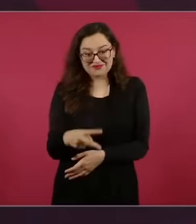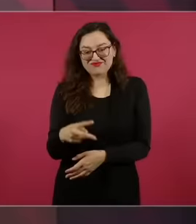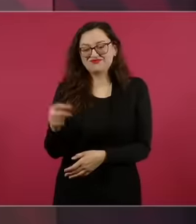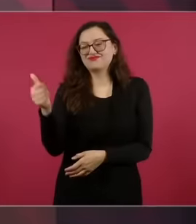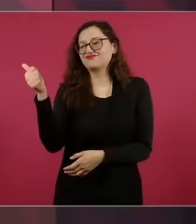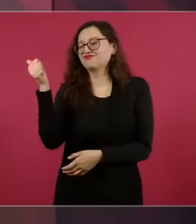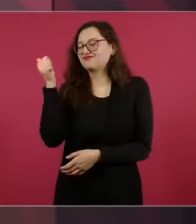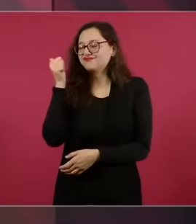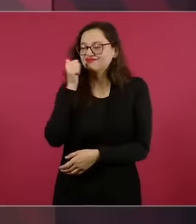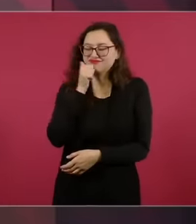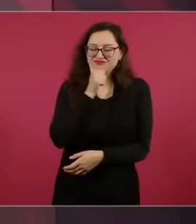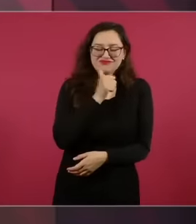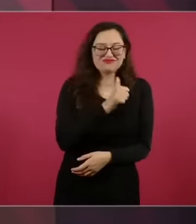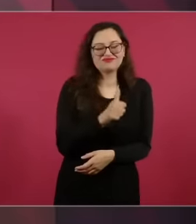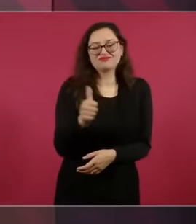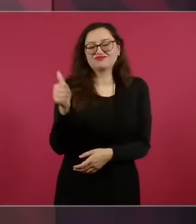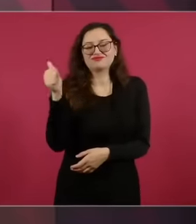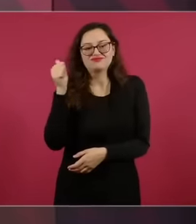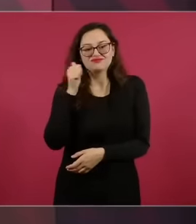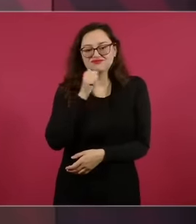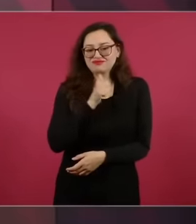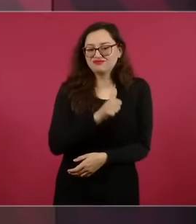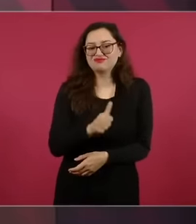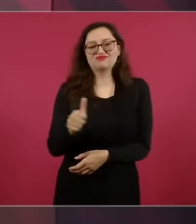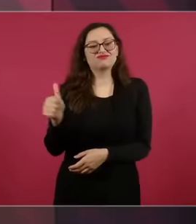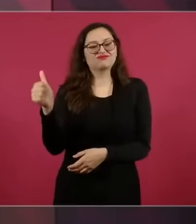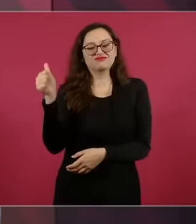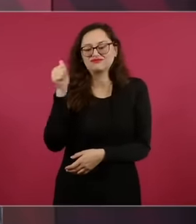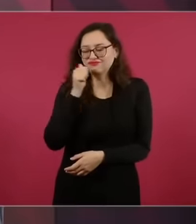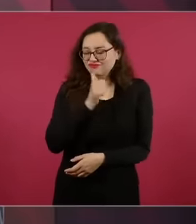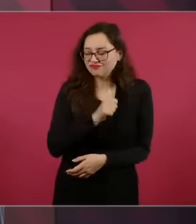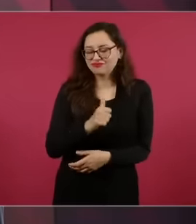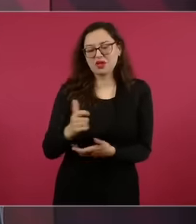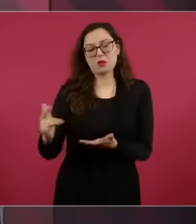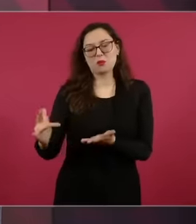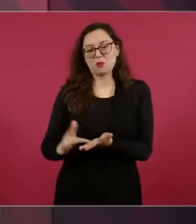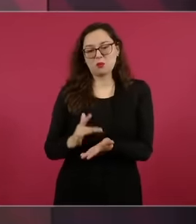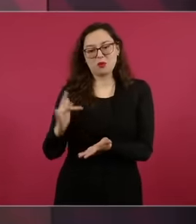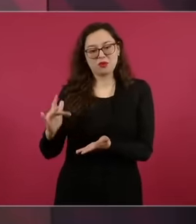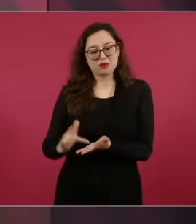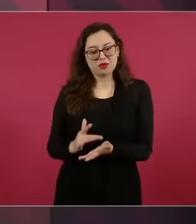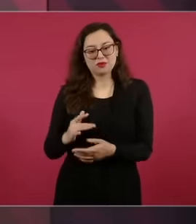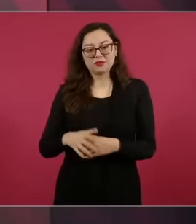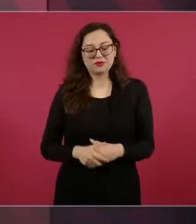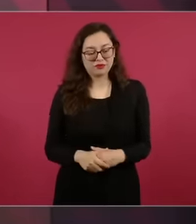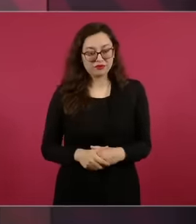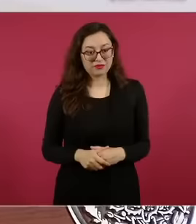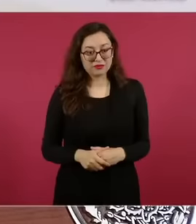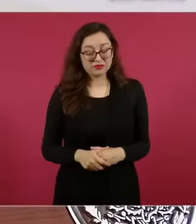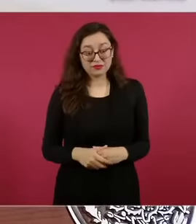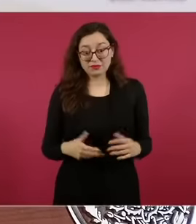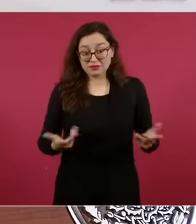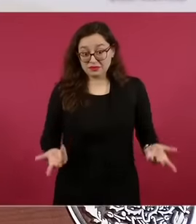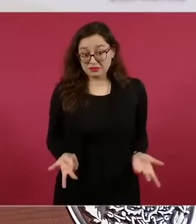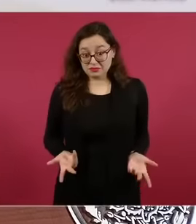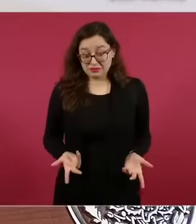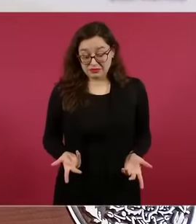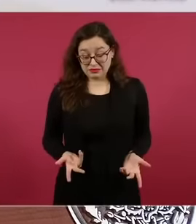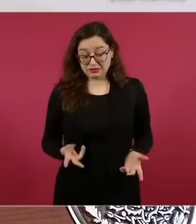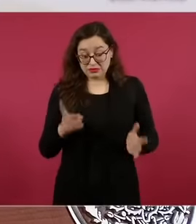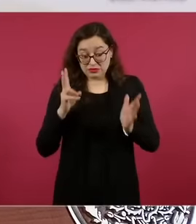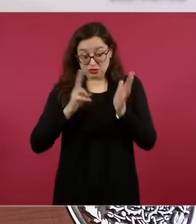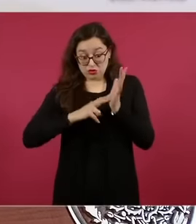siempre, ¿no?, la gente de la ciudad, ¿por qué gano en el 2000 a pesar de esta